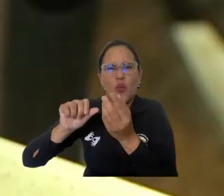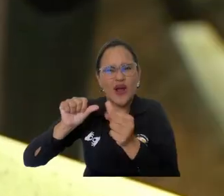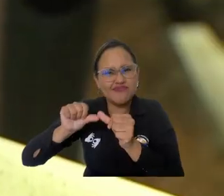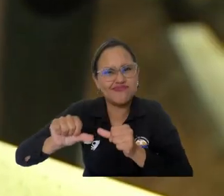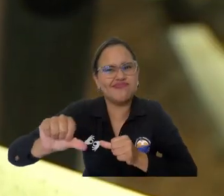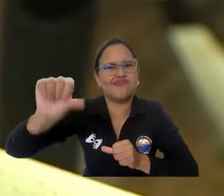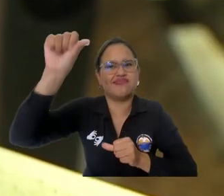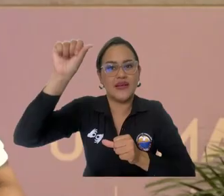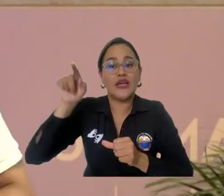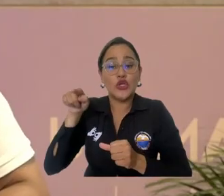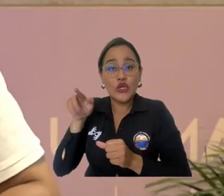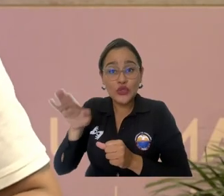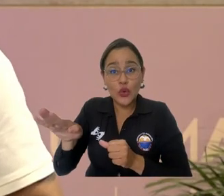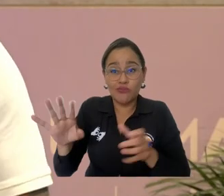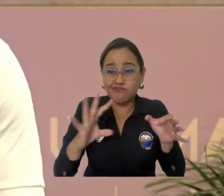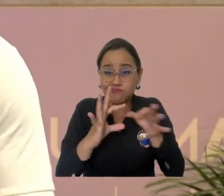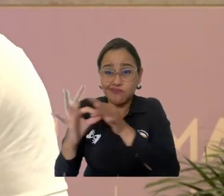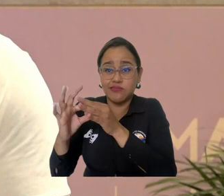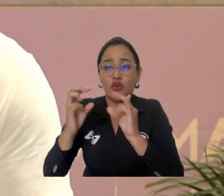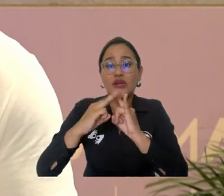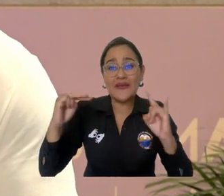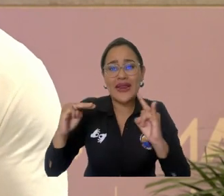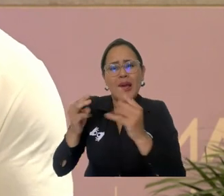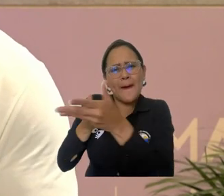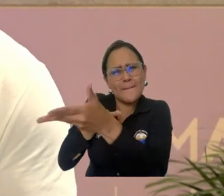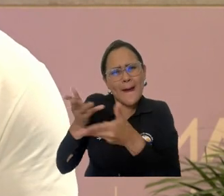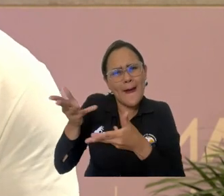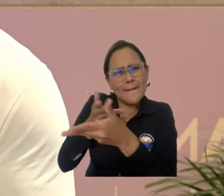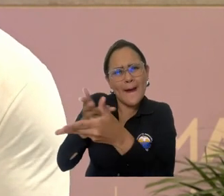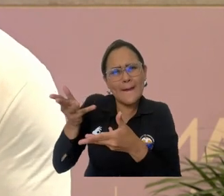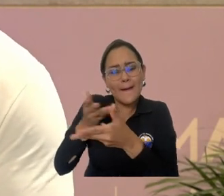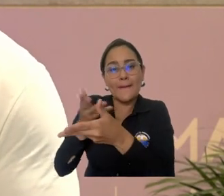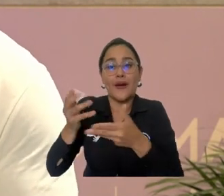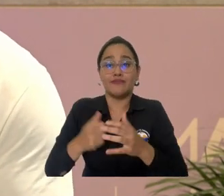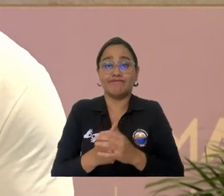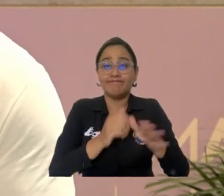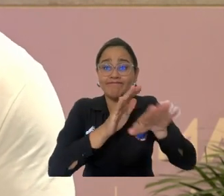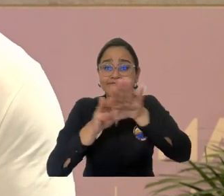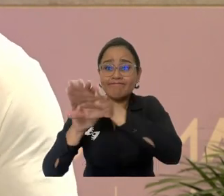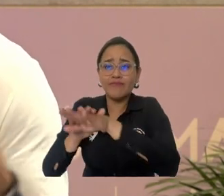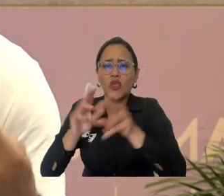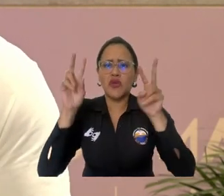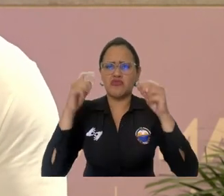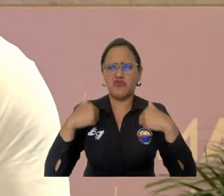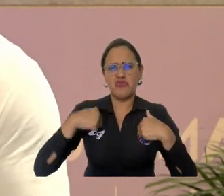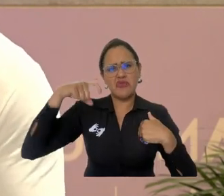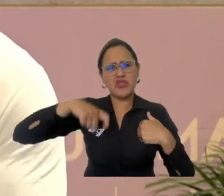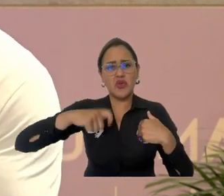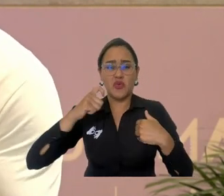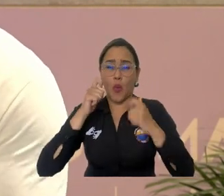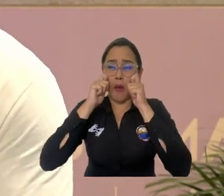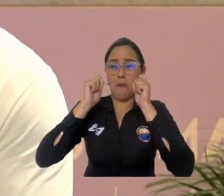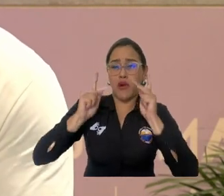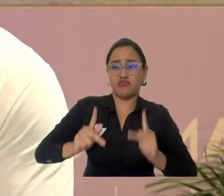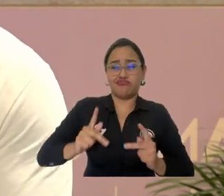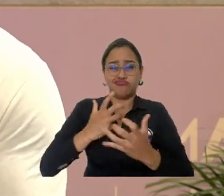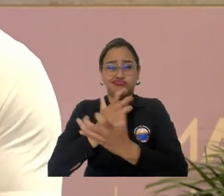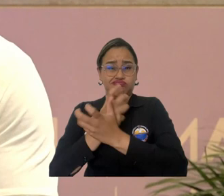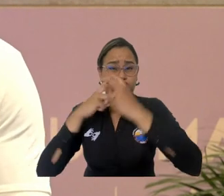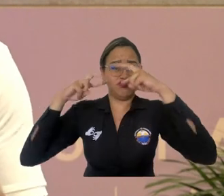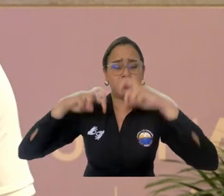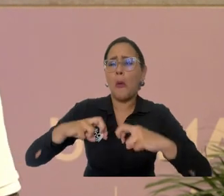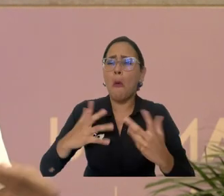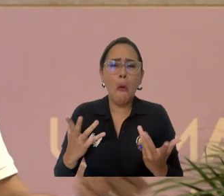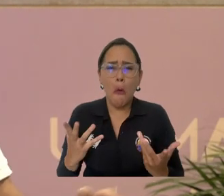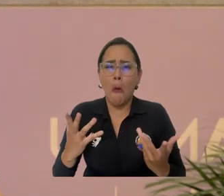tecnologías sostenibles. Queremos que cada uno de ustedes no necesita ser científico o académico de temas del mar para encontrarse ahí, porque